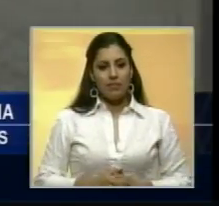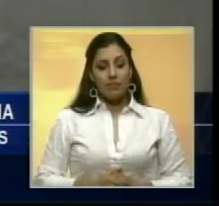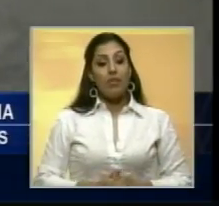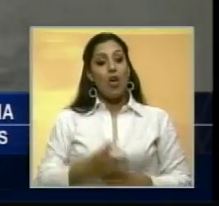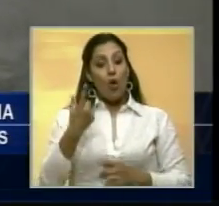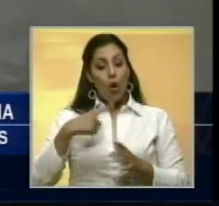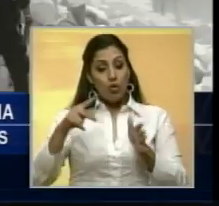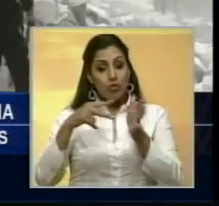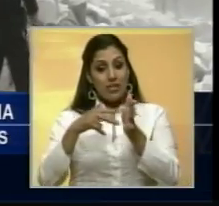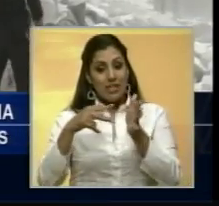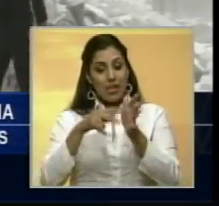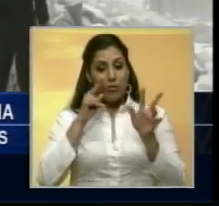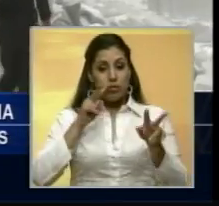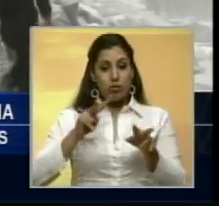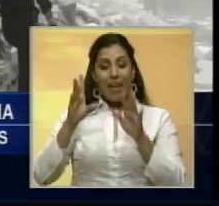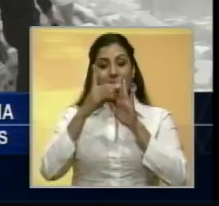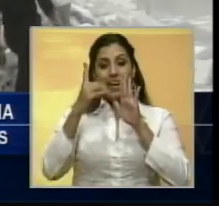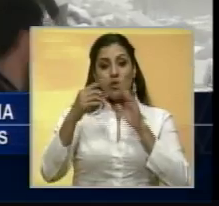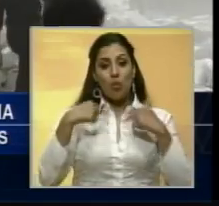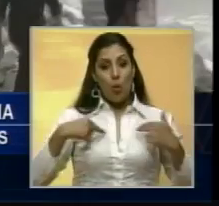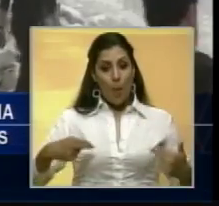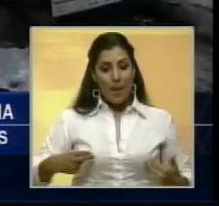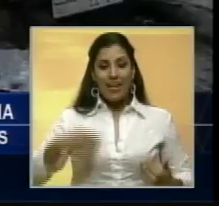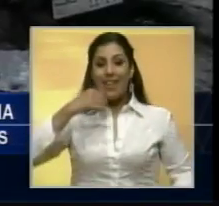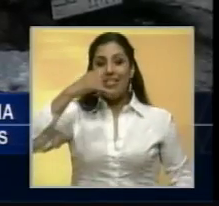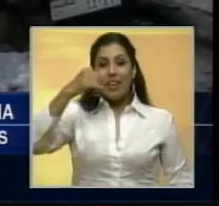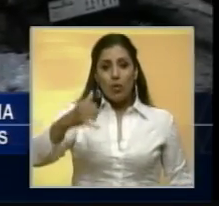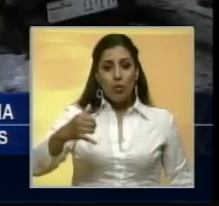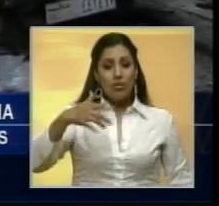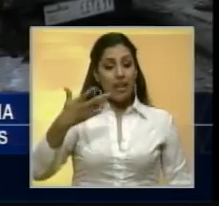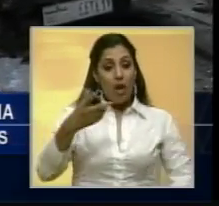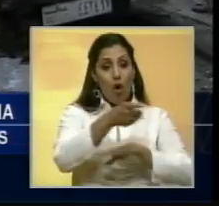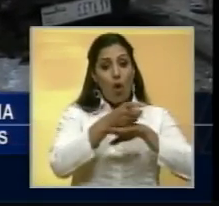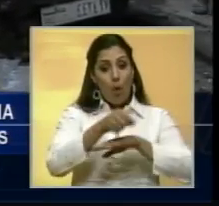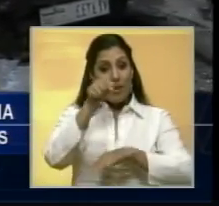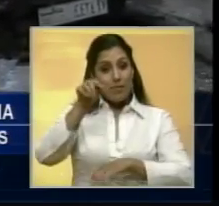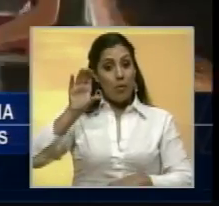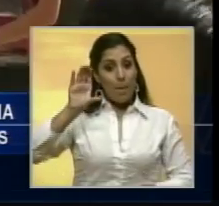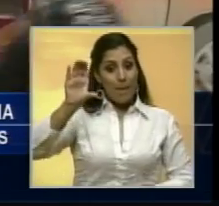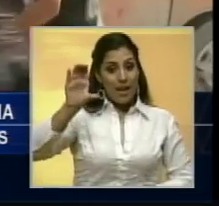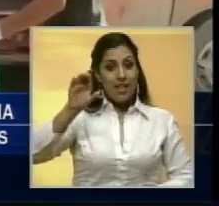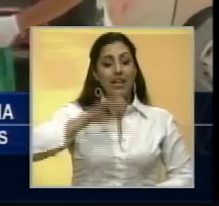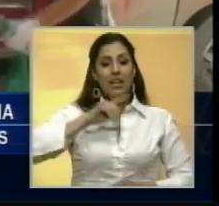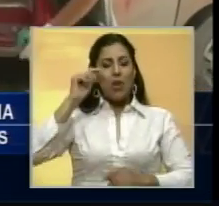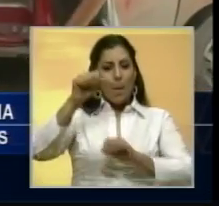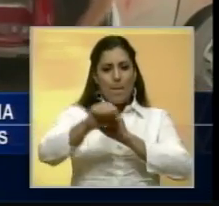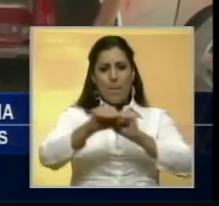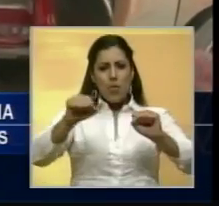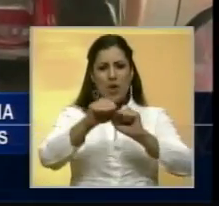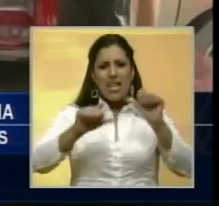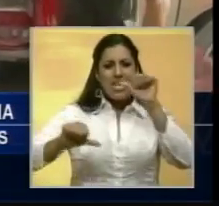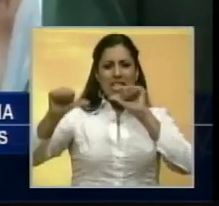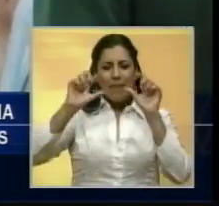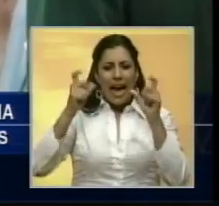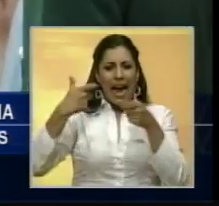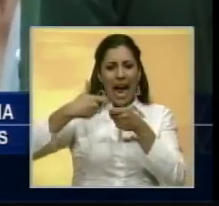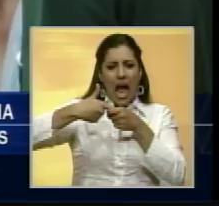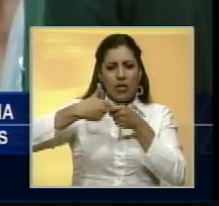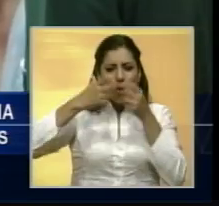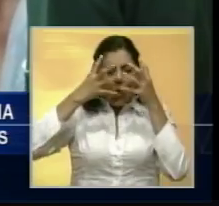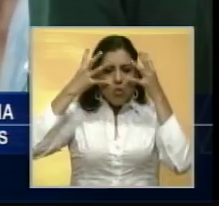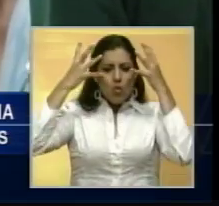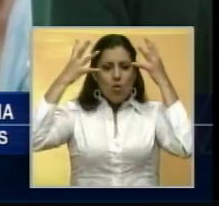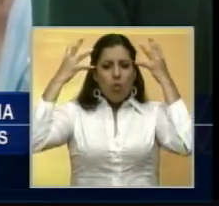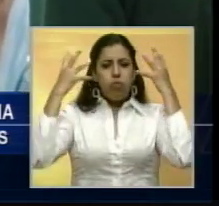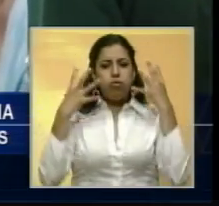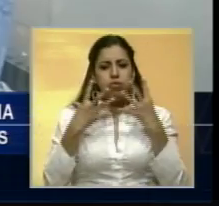En Siria, el Observatorio de Derechos Humanos denunció que fuerzas gubernamentales de ese país habrían lanzado un ataque químico con gas cloro en un